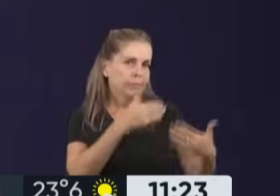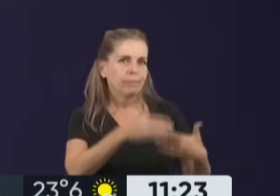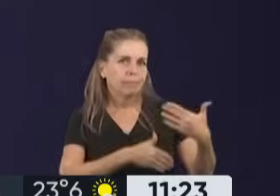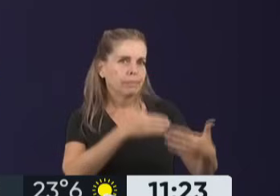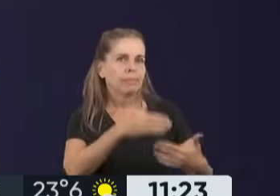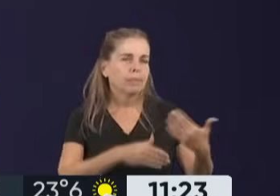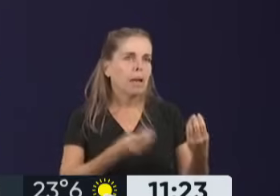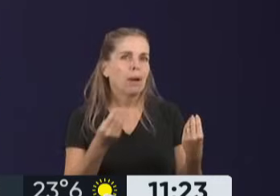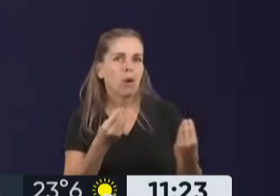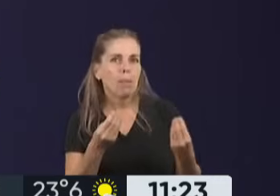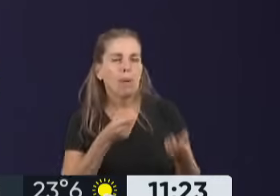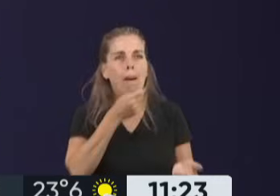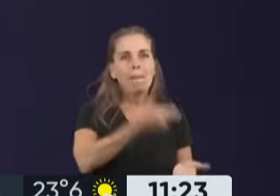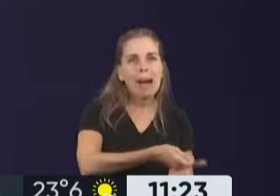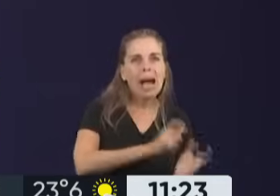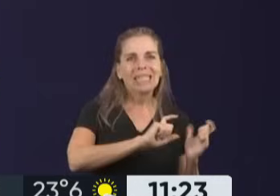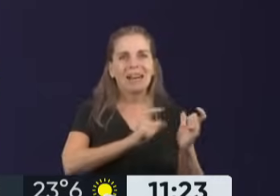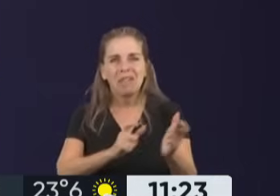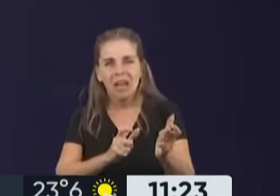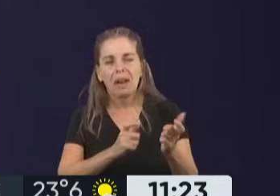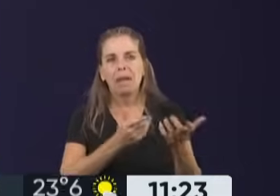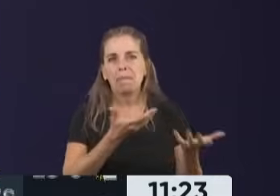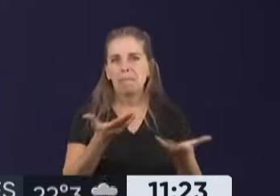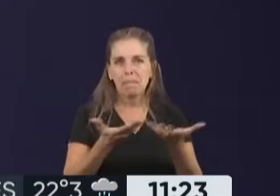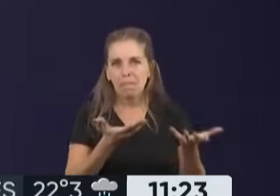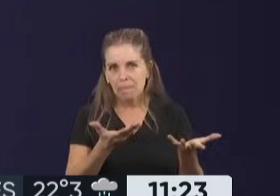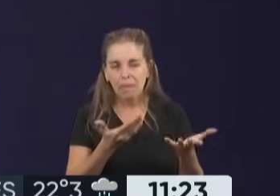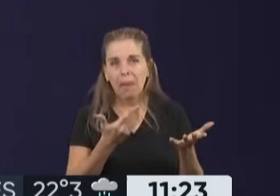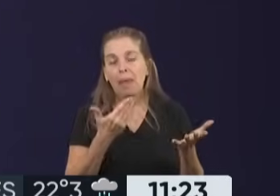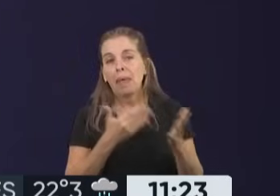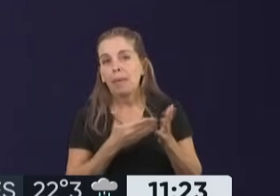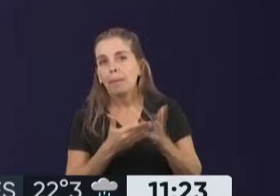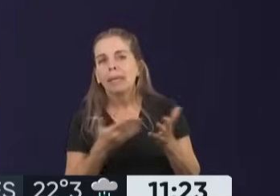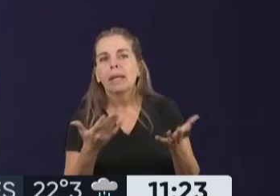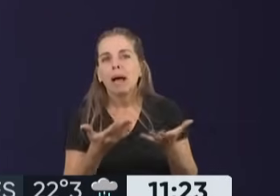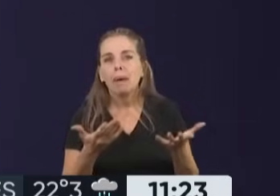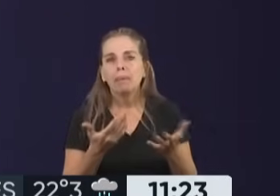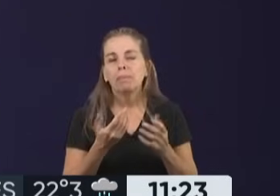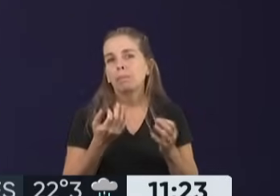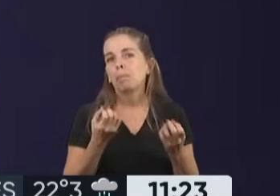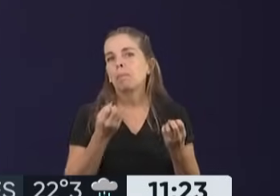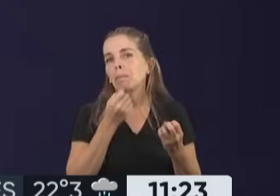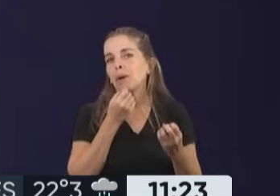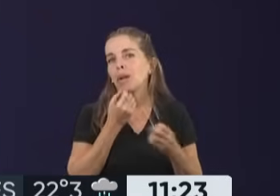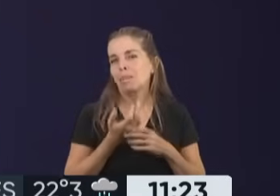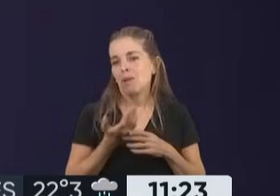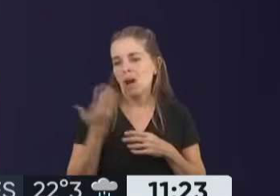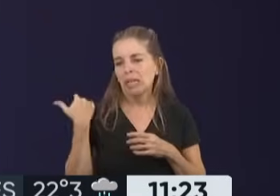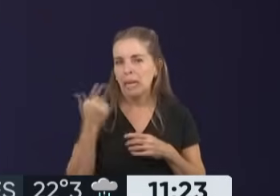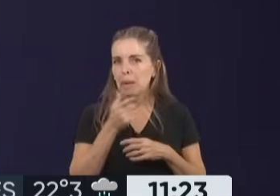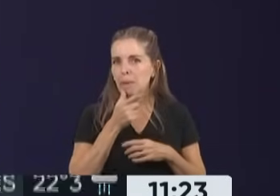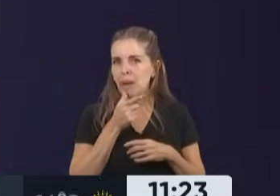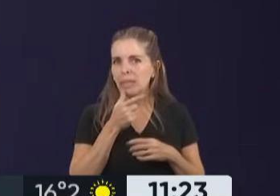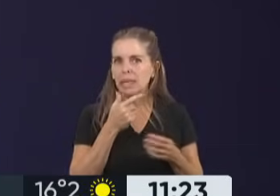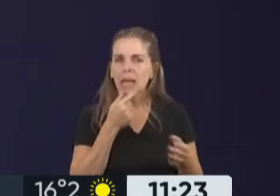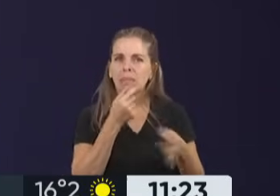El tema de cómo se van pagando y transfiriendo estas cuestiones, donde, bueno, ayer creo que hablaba con